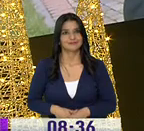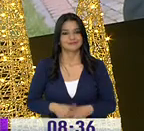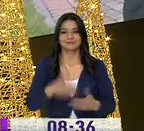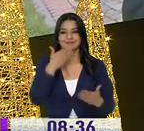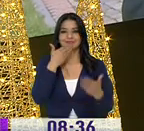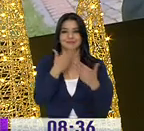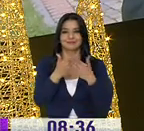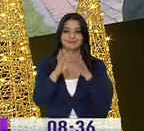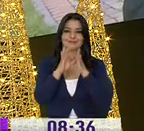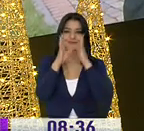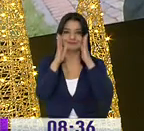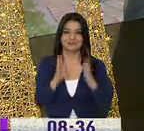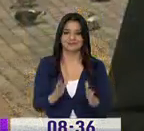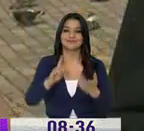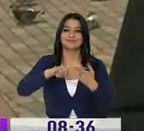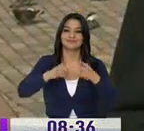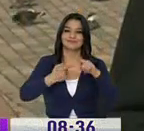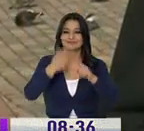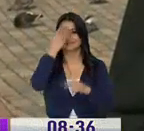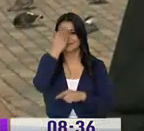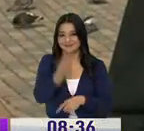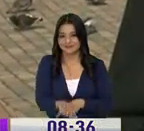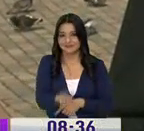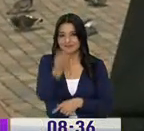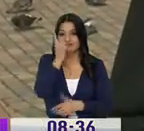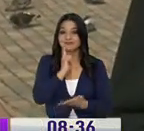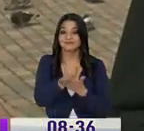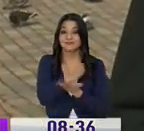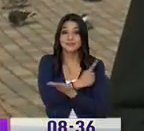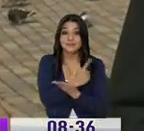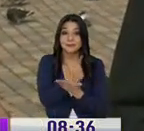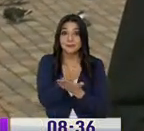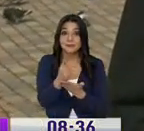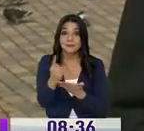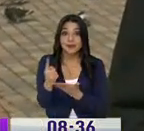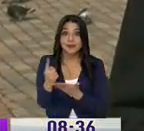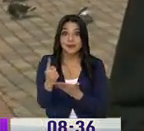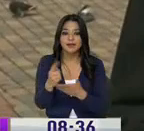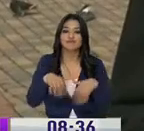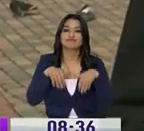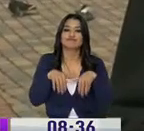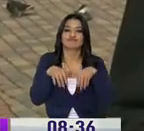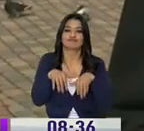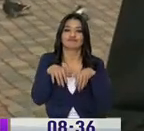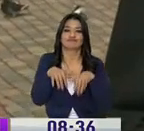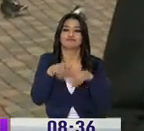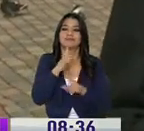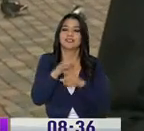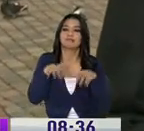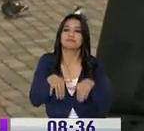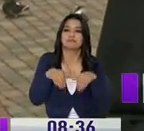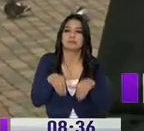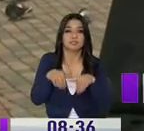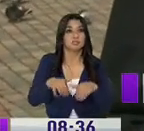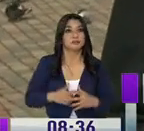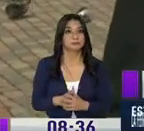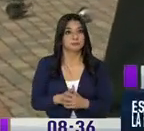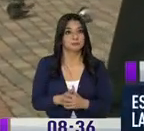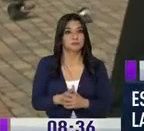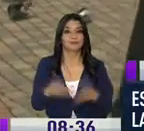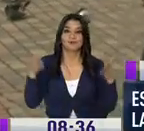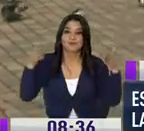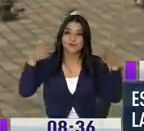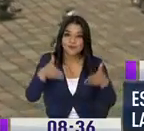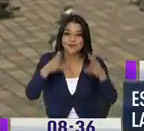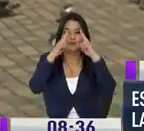Gracias, Robert, amigos televidentes, muy buenos días. Sí, en efecto, esta semana ha sido la semana de los perritos, de los cachorros. Les vamos a dedicar por